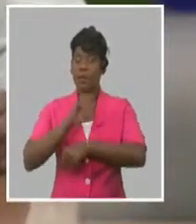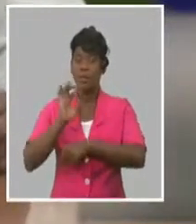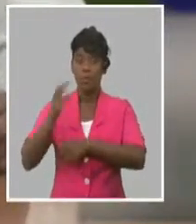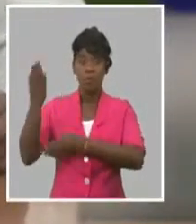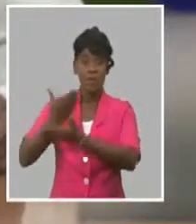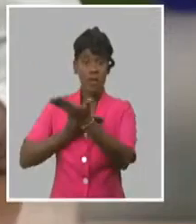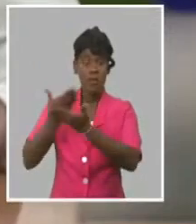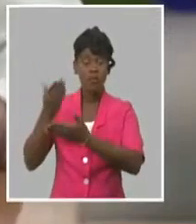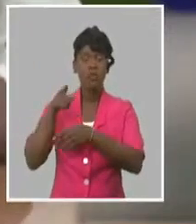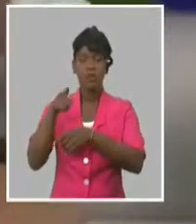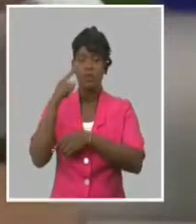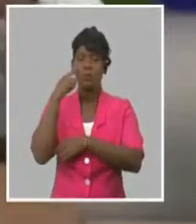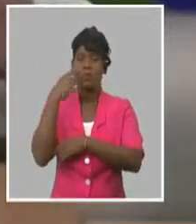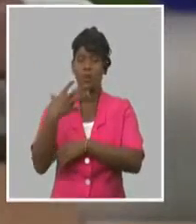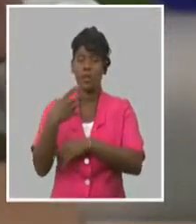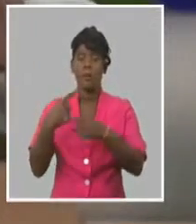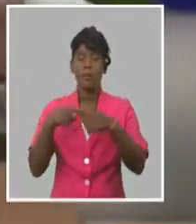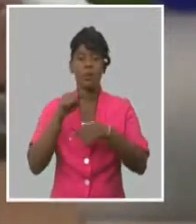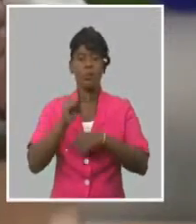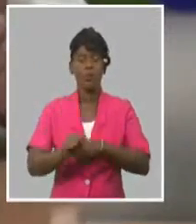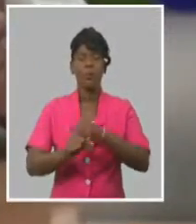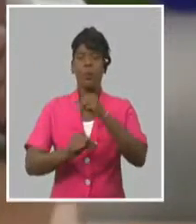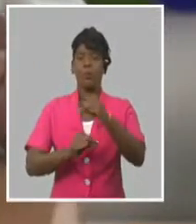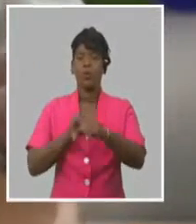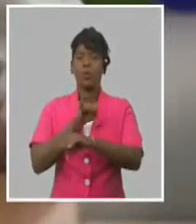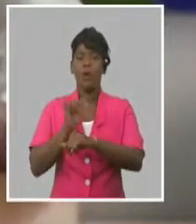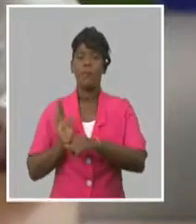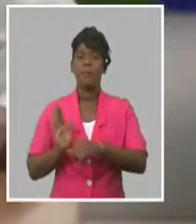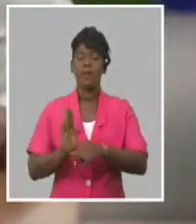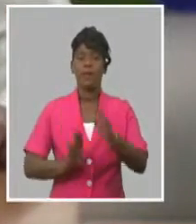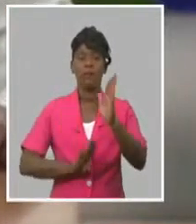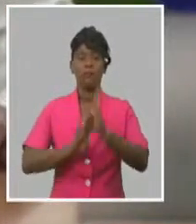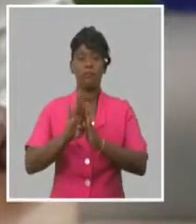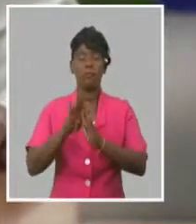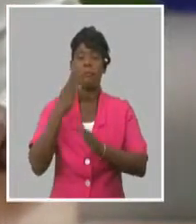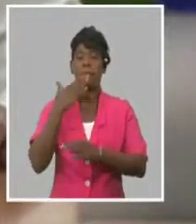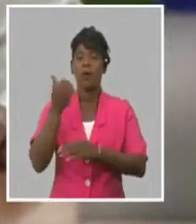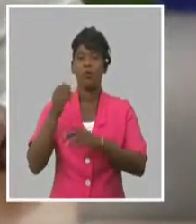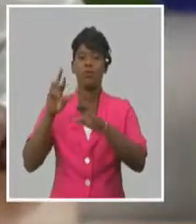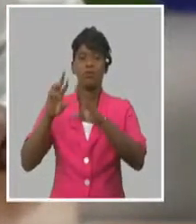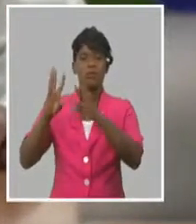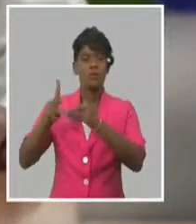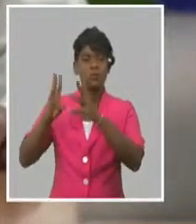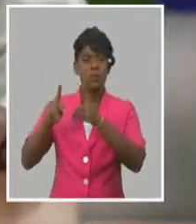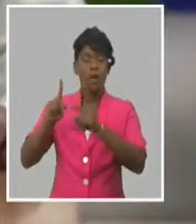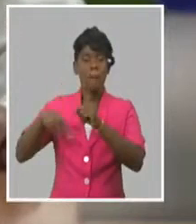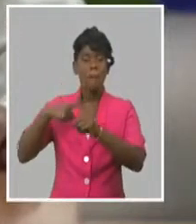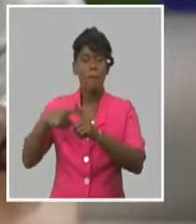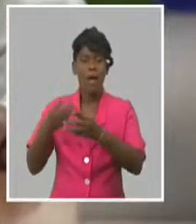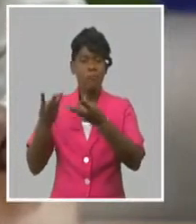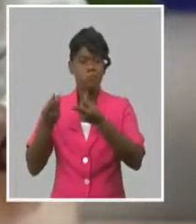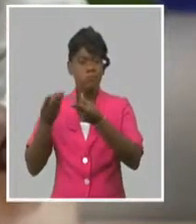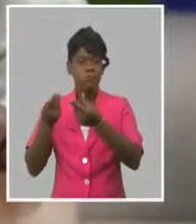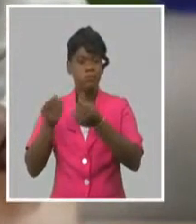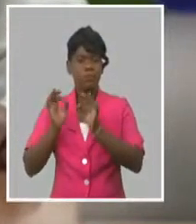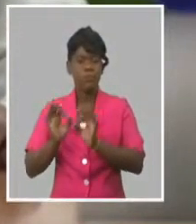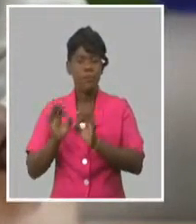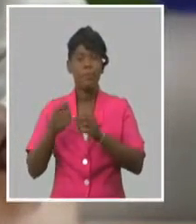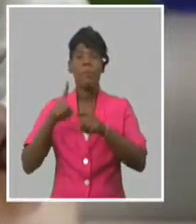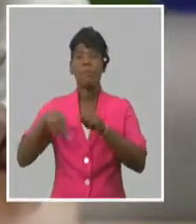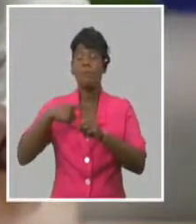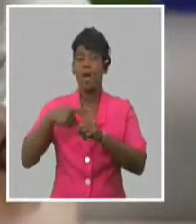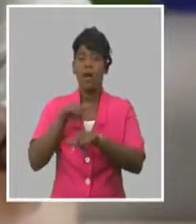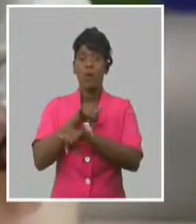manera eficiente. Permitirá mayor transparencia en la contabilidad. La devaluación de la tasa de cambio y el ajuste de